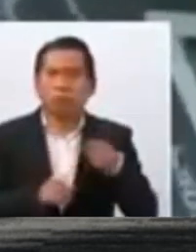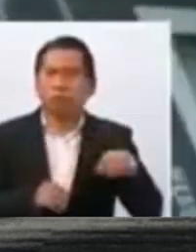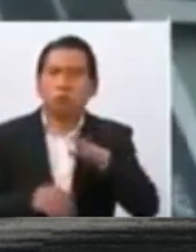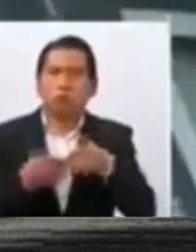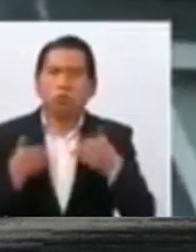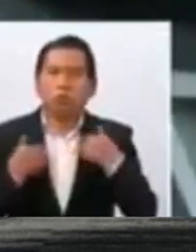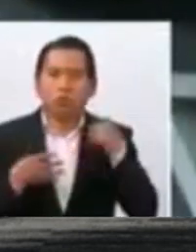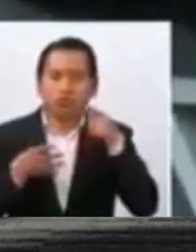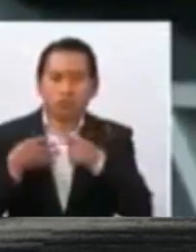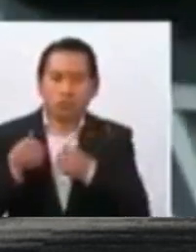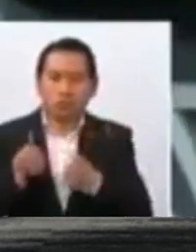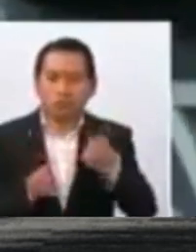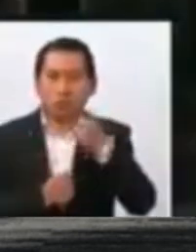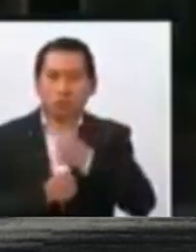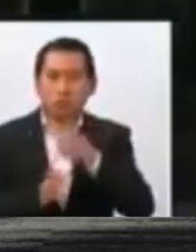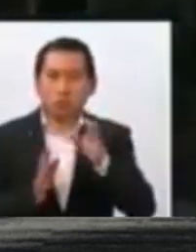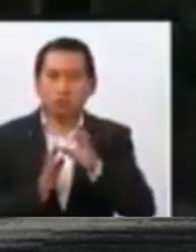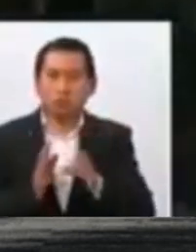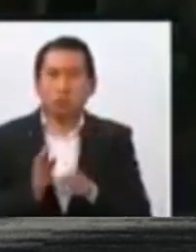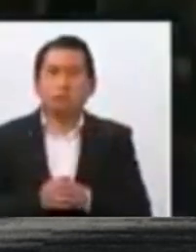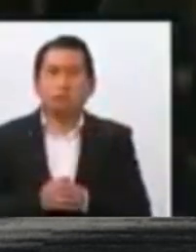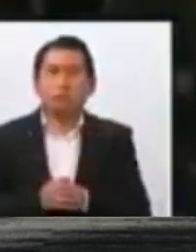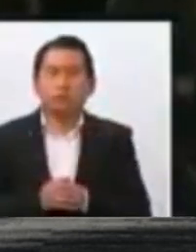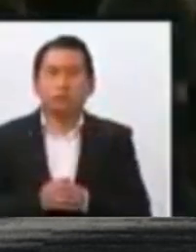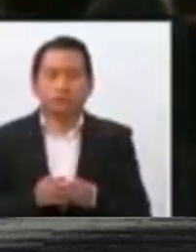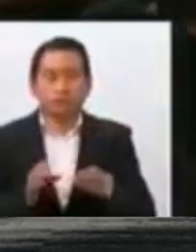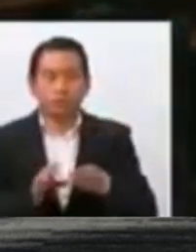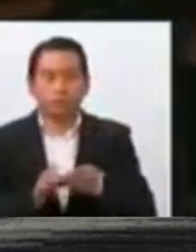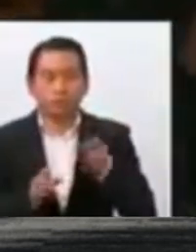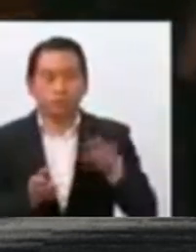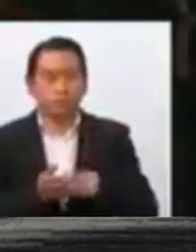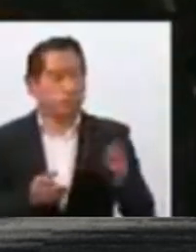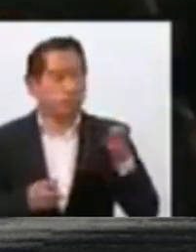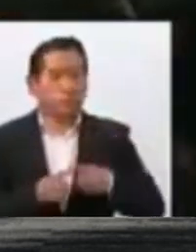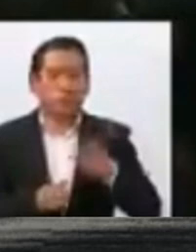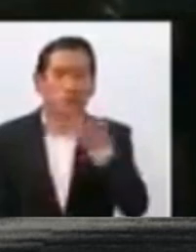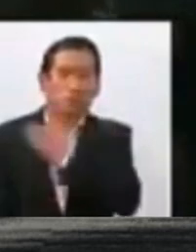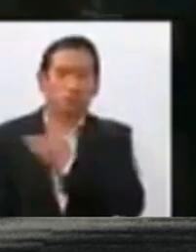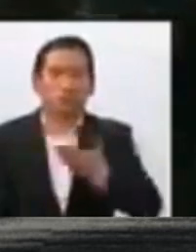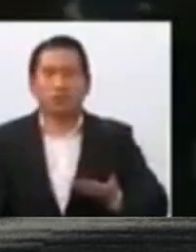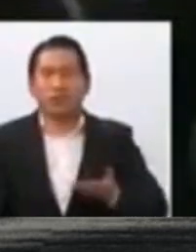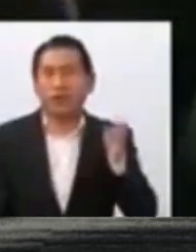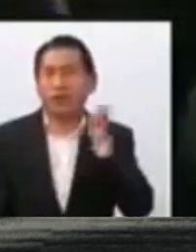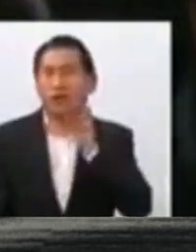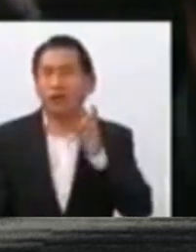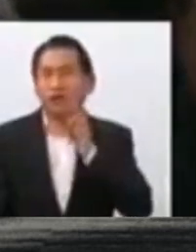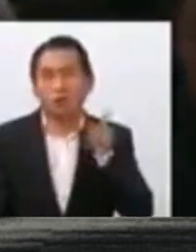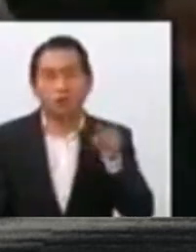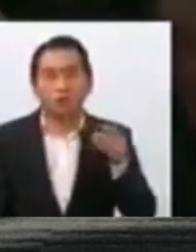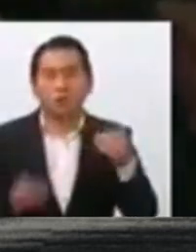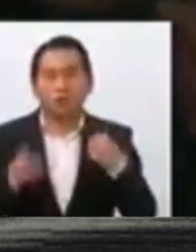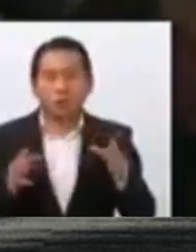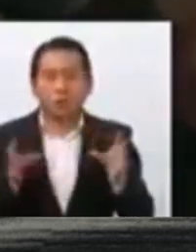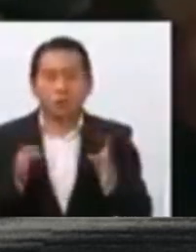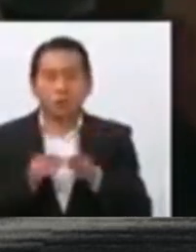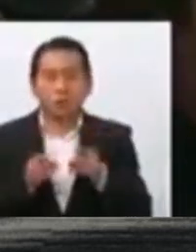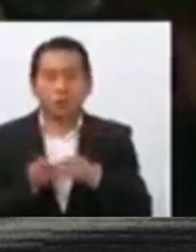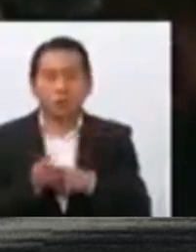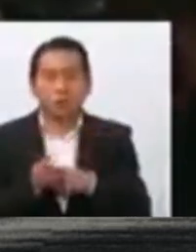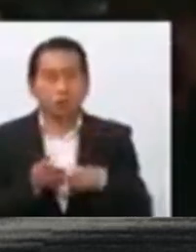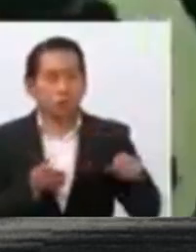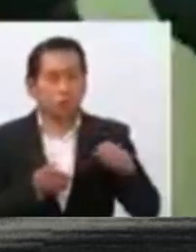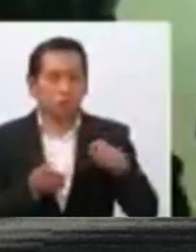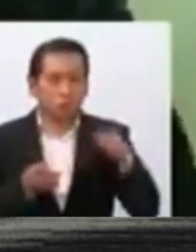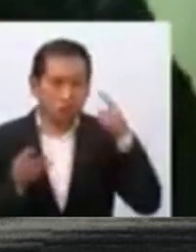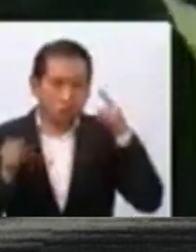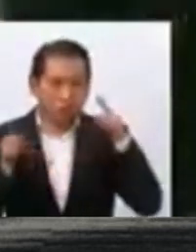venían en la sucesión constitucional. Tras haber renunciado a su cargo el expresidente Evo Morales, se realiza una reunión donde se acuerda